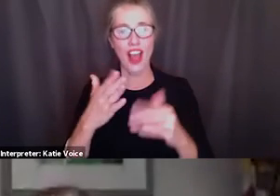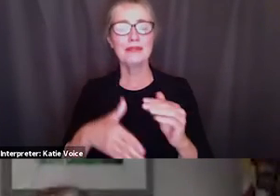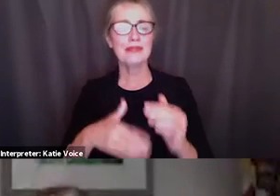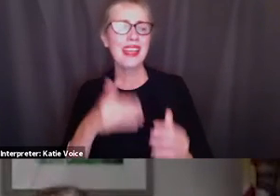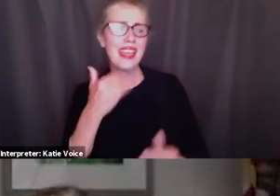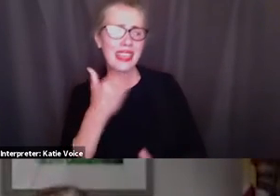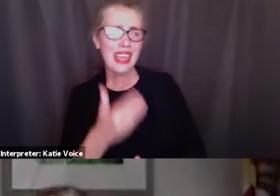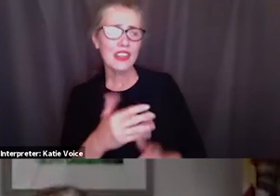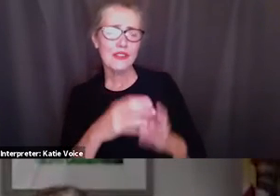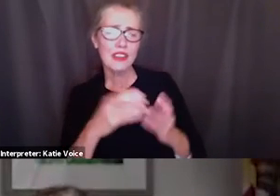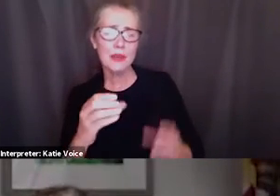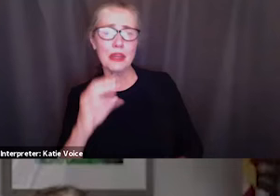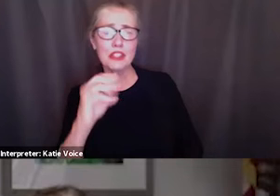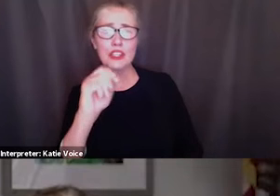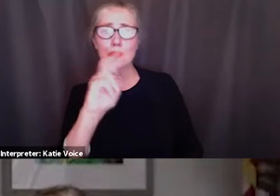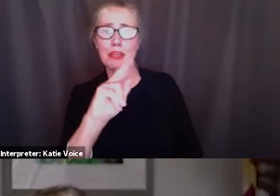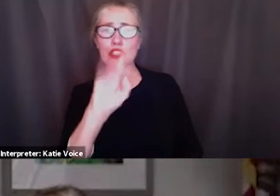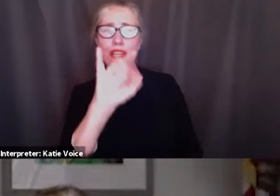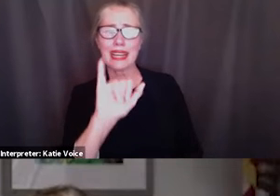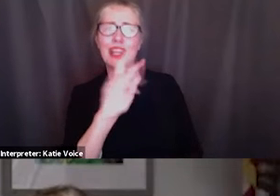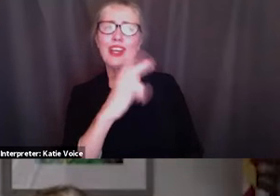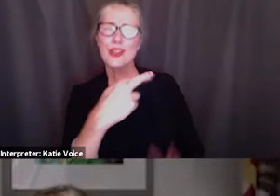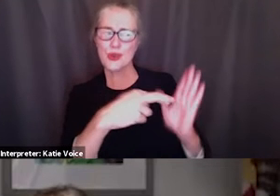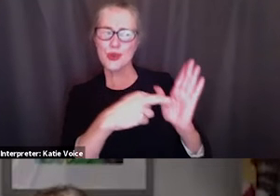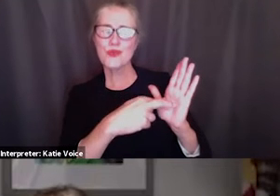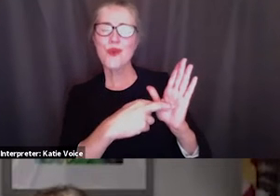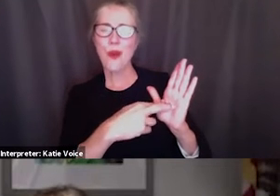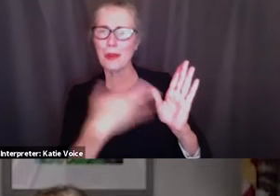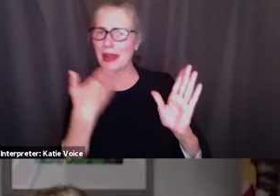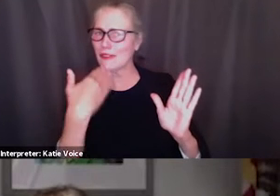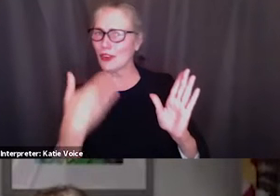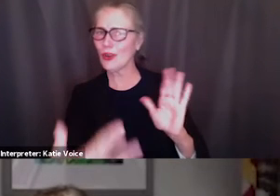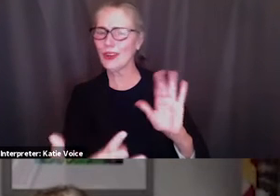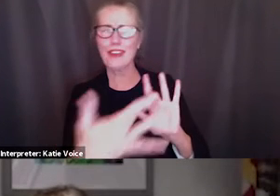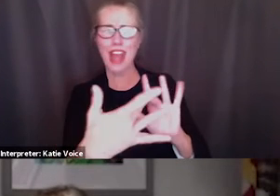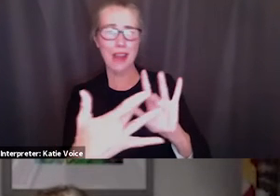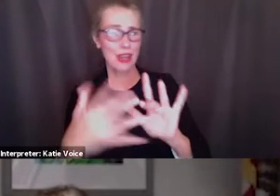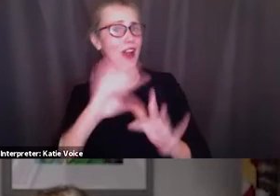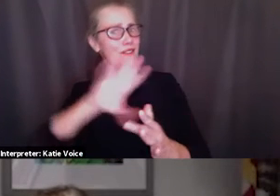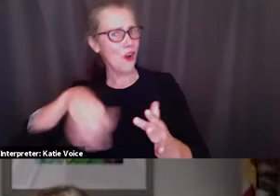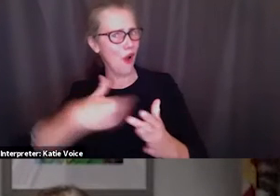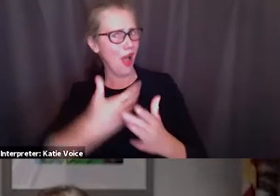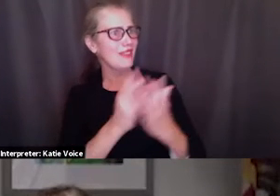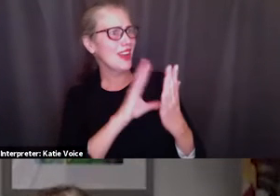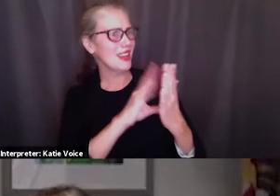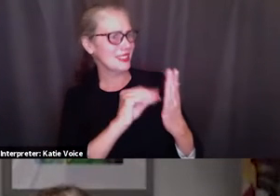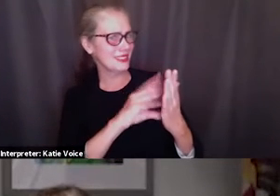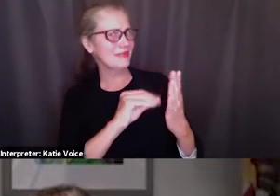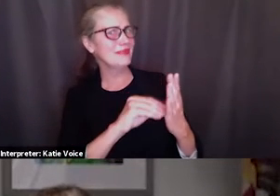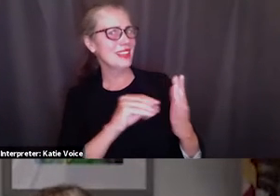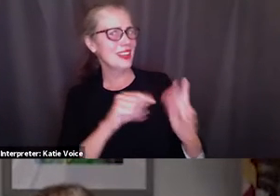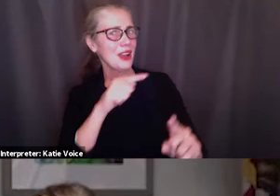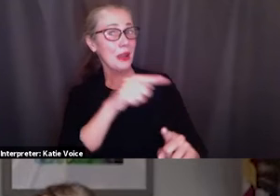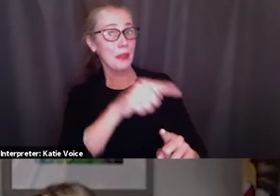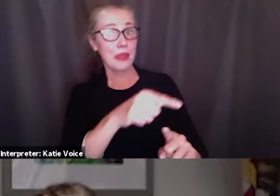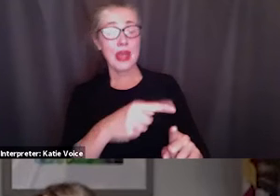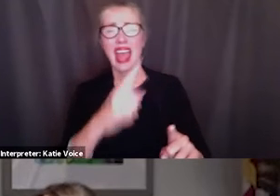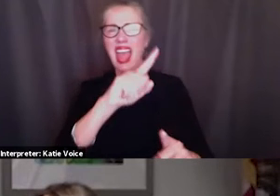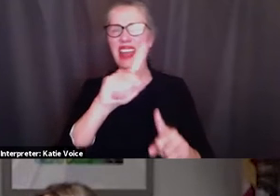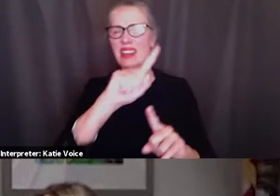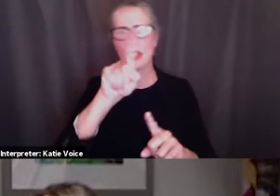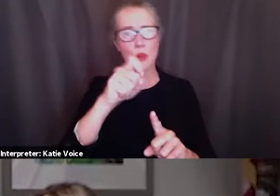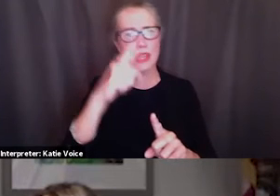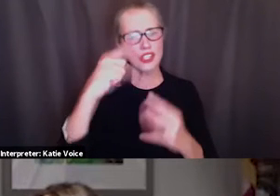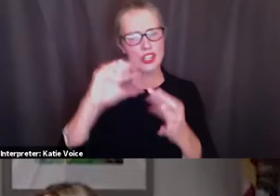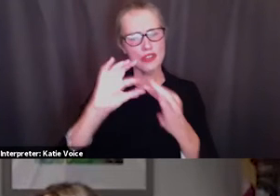Gracias, señor Kelly. Y quiero decir que su modelo de divulgación y de alcance y la pregunta acerca de